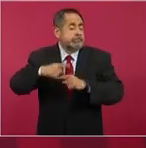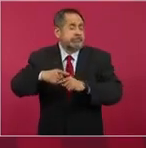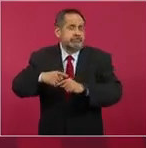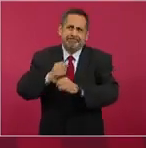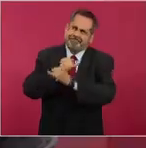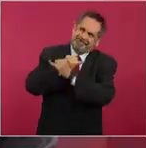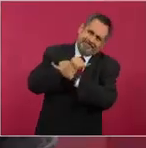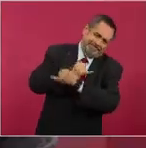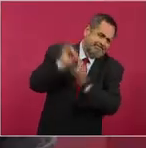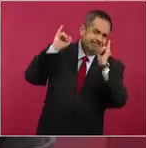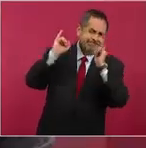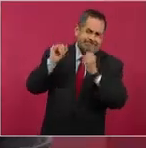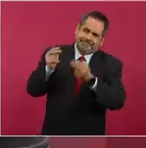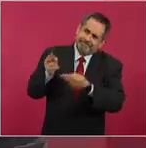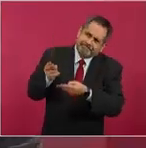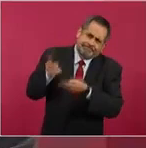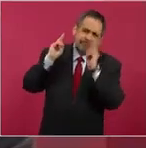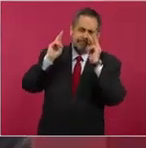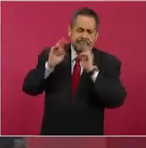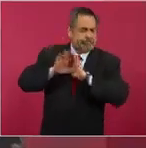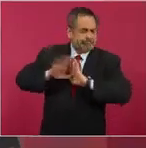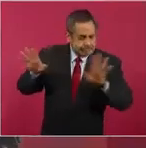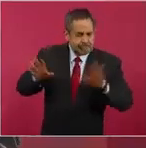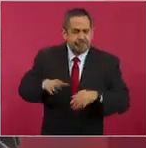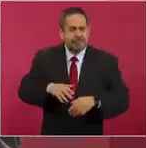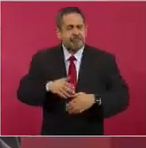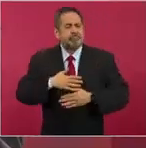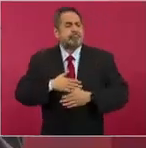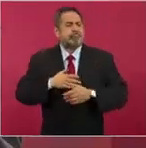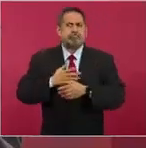independencia, pero empiezan